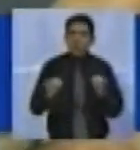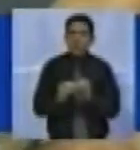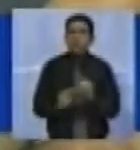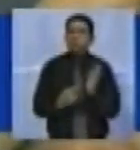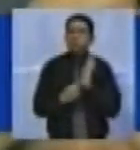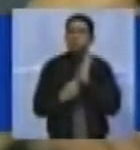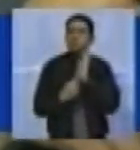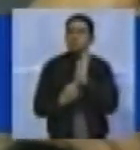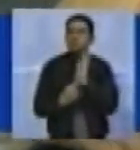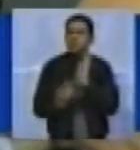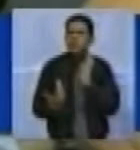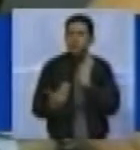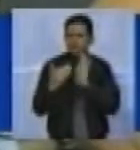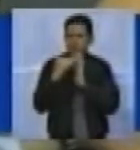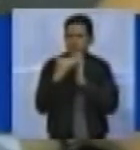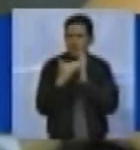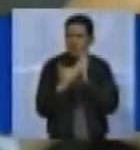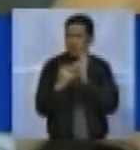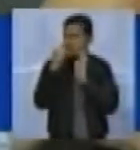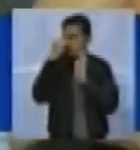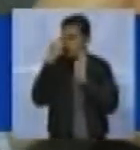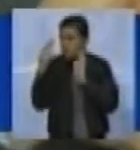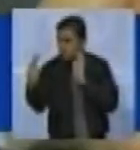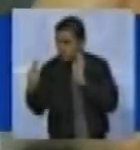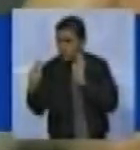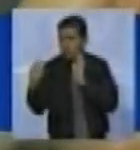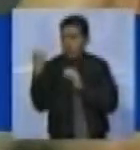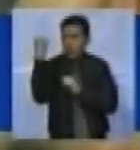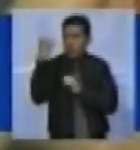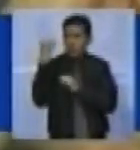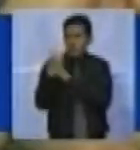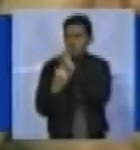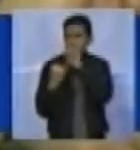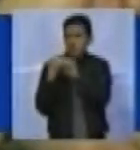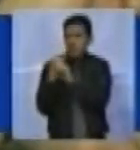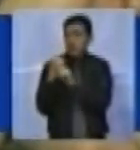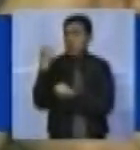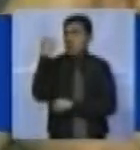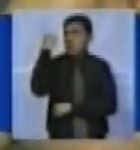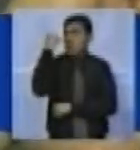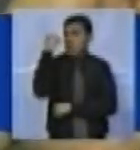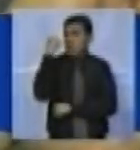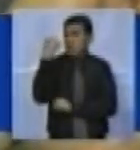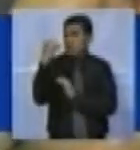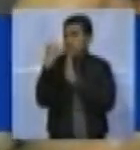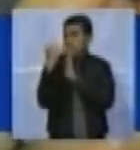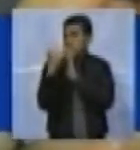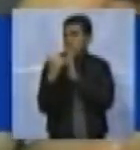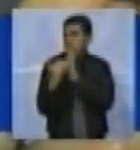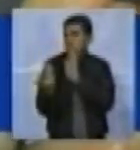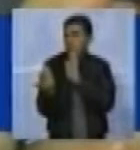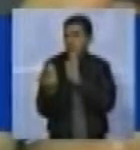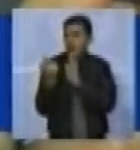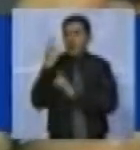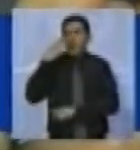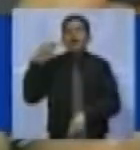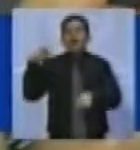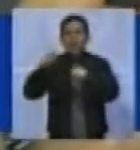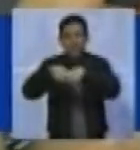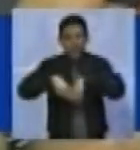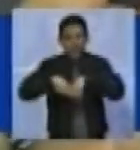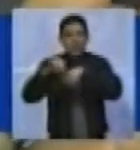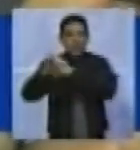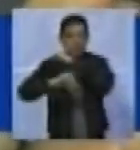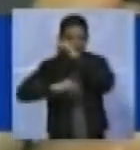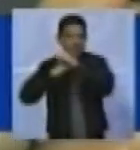la base del estricto respeto al derecho internacional. Derecho internacional que se manifiesta en los convenios